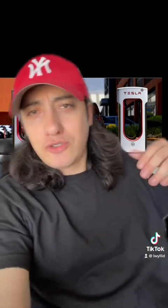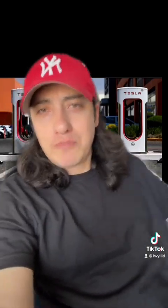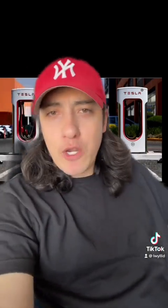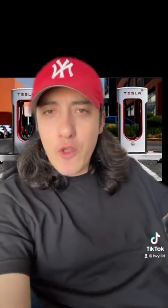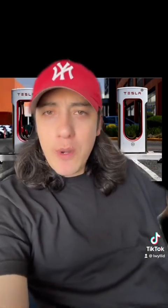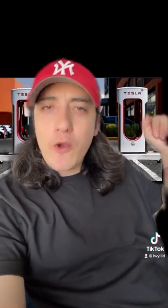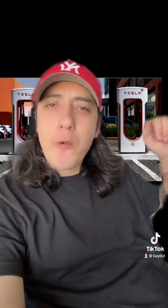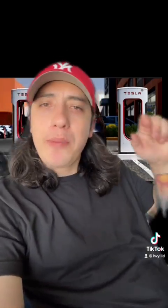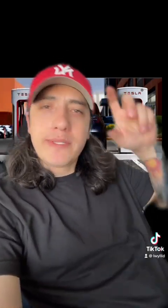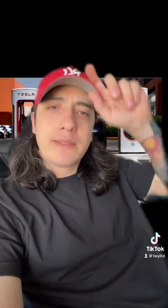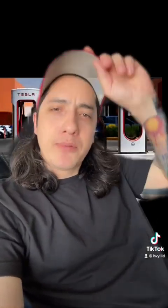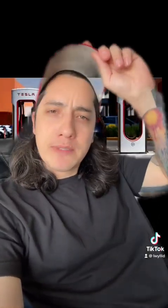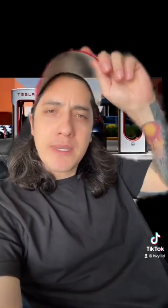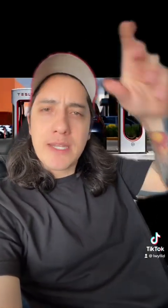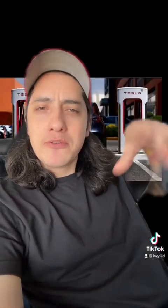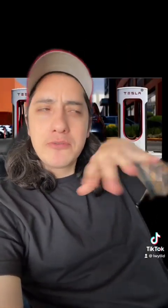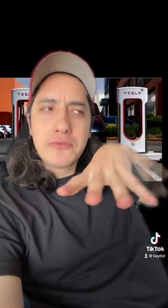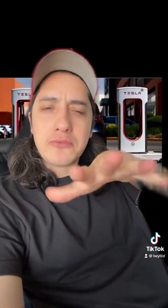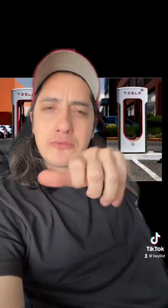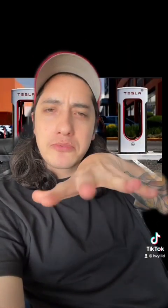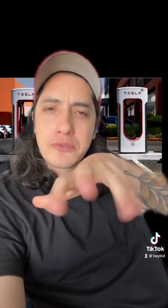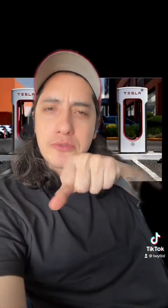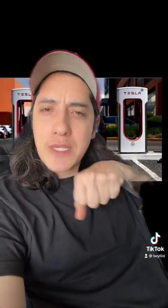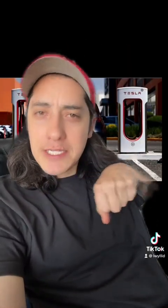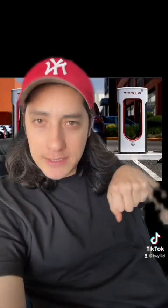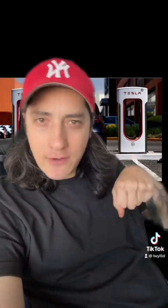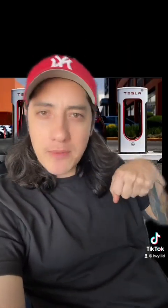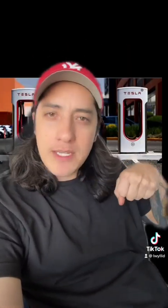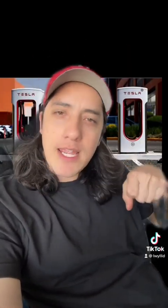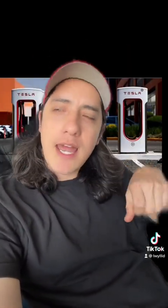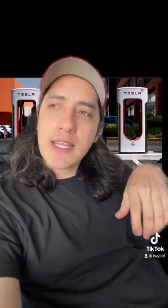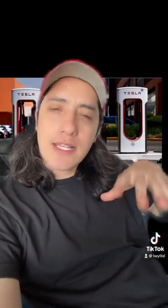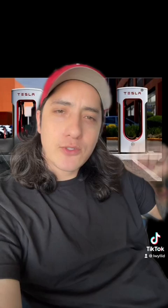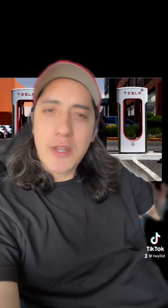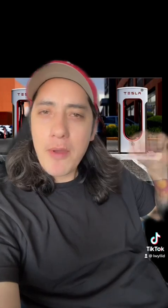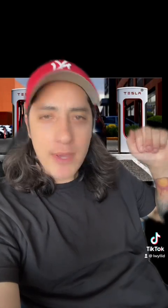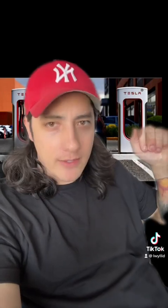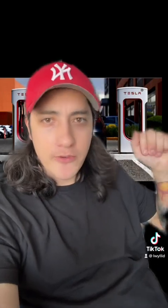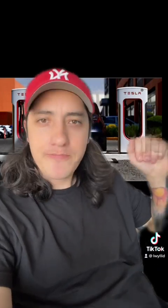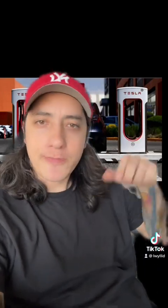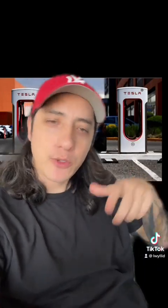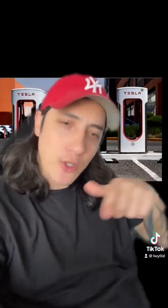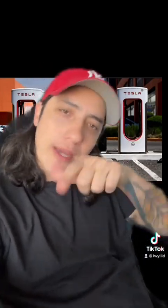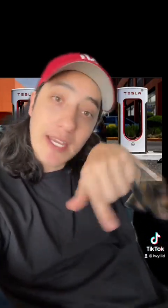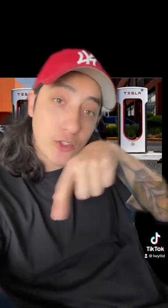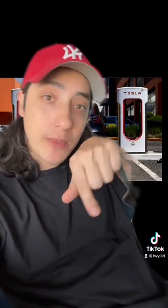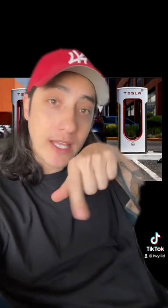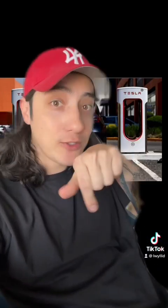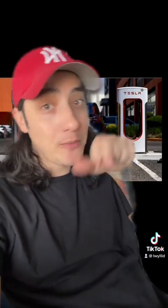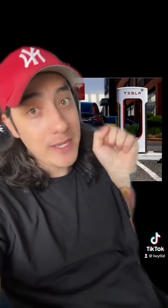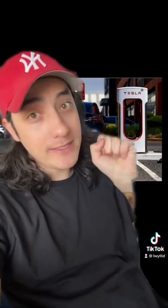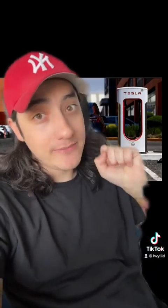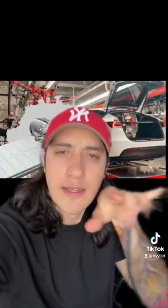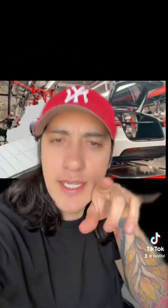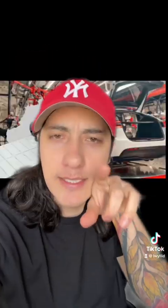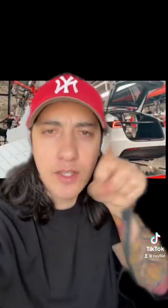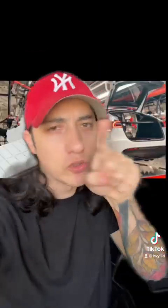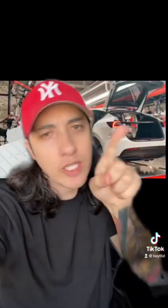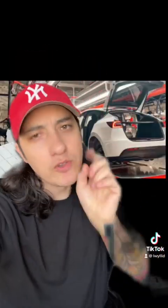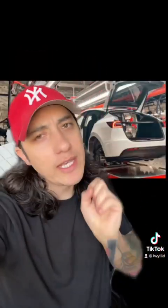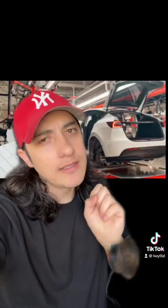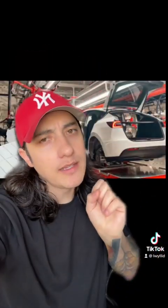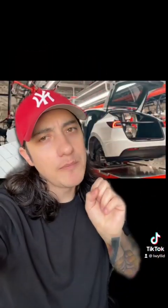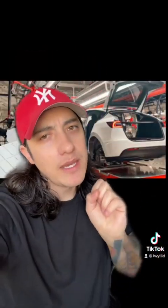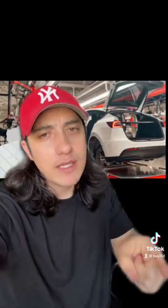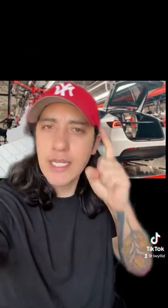menos mano de obra ocupes, pues menos bienestar familiar en la zona va a haber, ¿no? O tú dime aquí en los comentarios qué opinas. Y si te